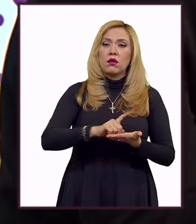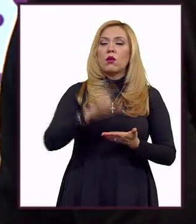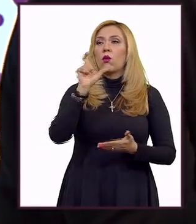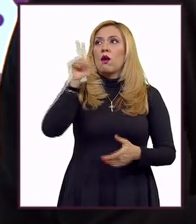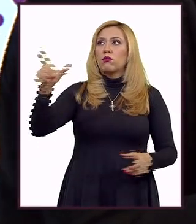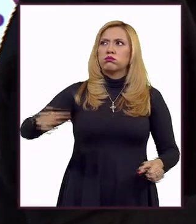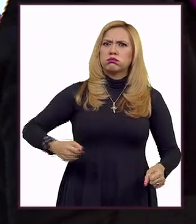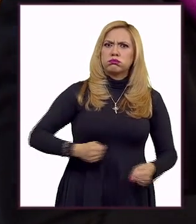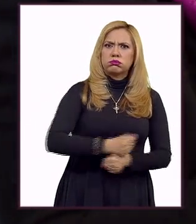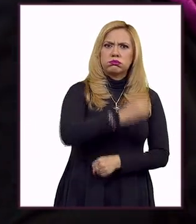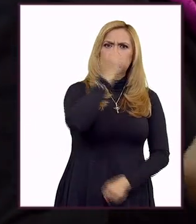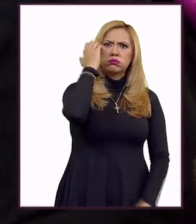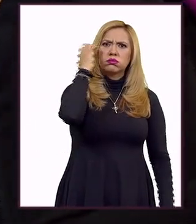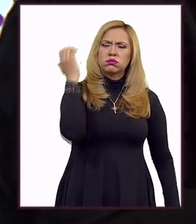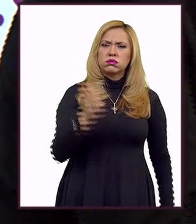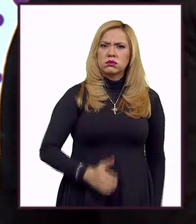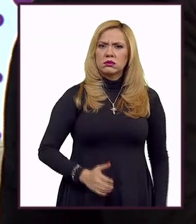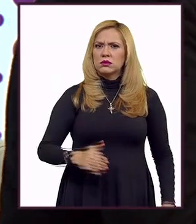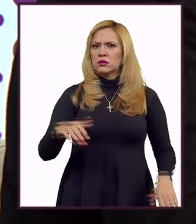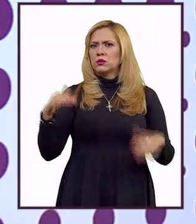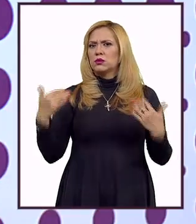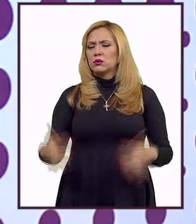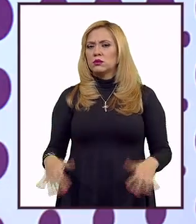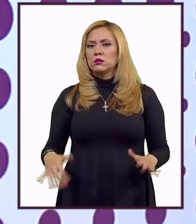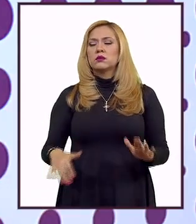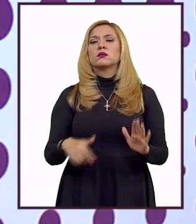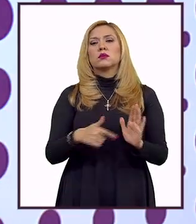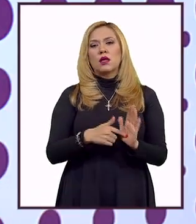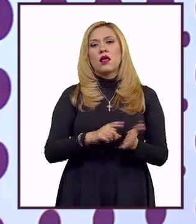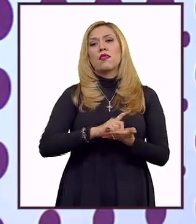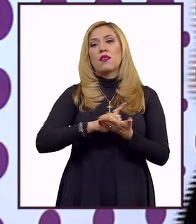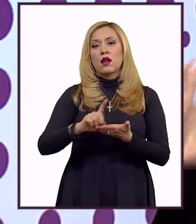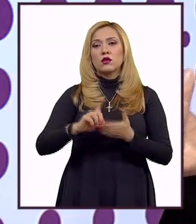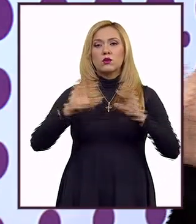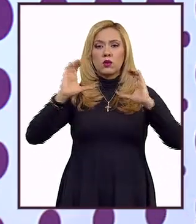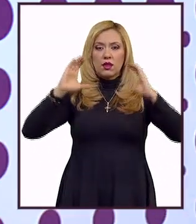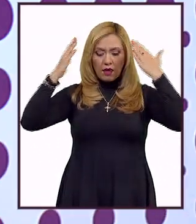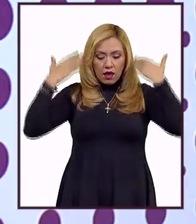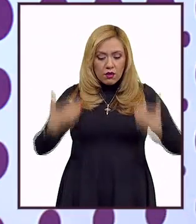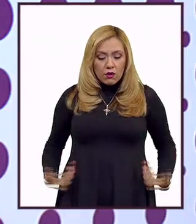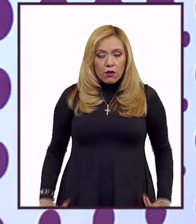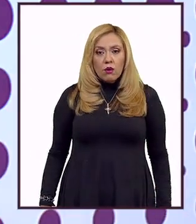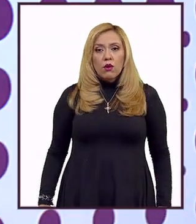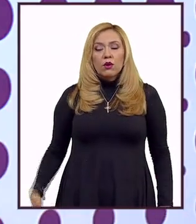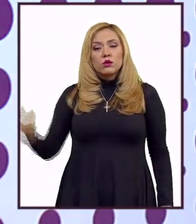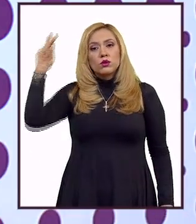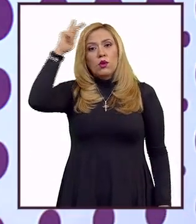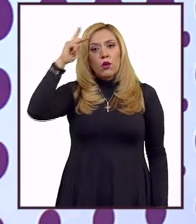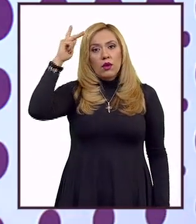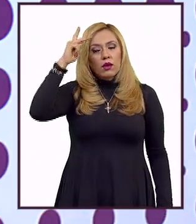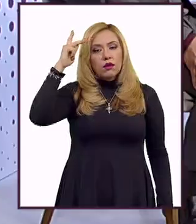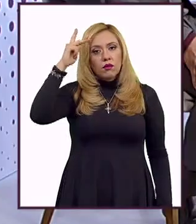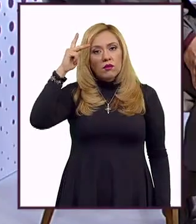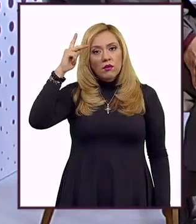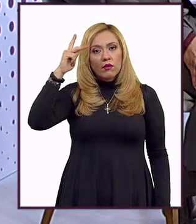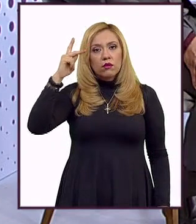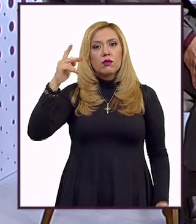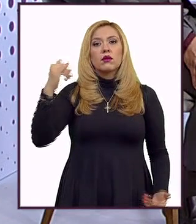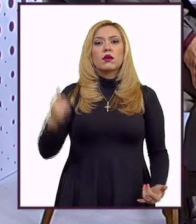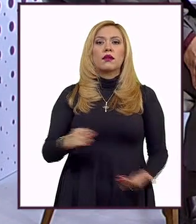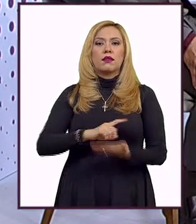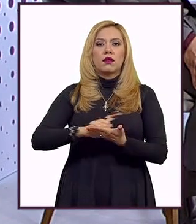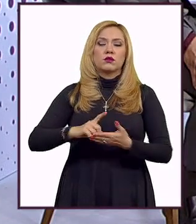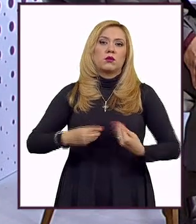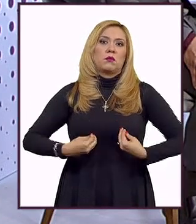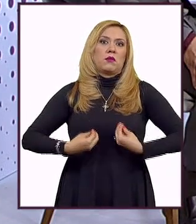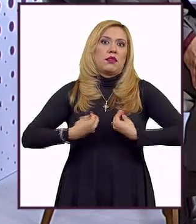tratos crueles, inhumanos y degradantes, vamos a hablar del derecho a la integridad física y psicológica y evidentemente derecho a la vida,